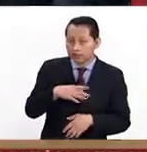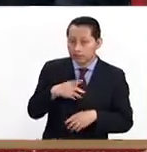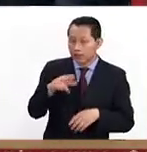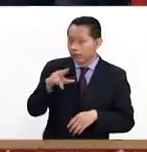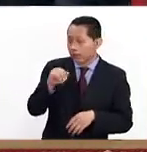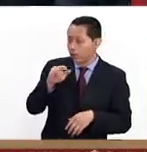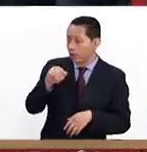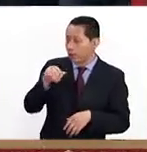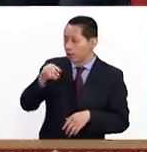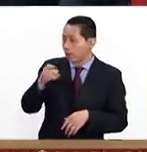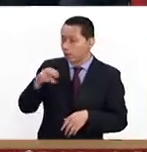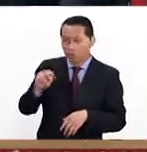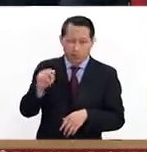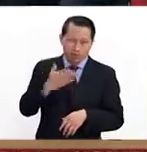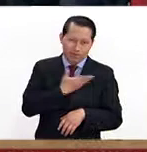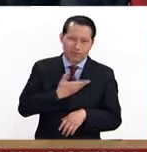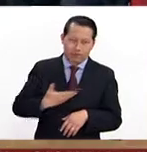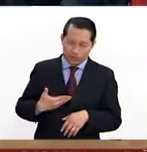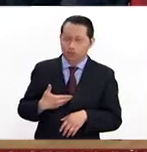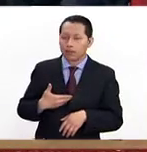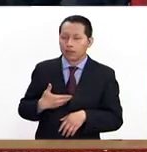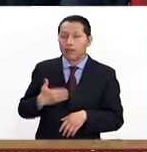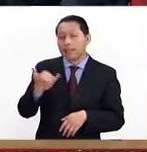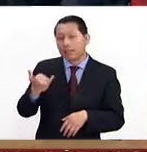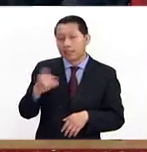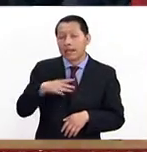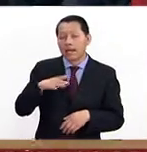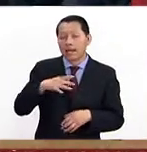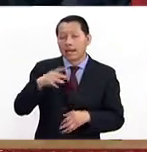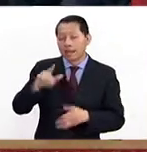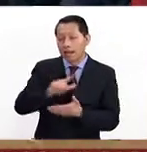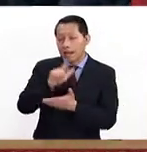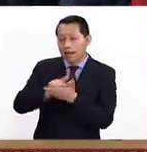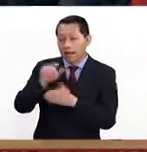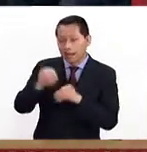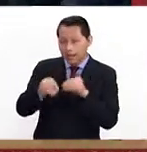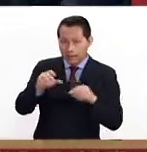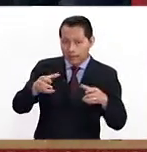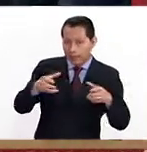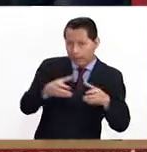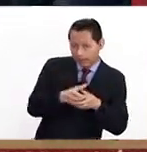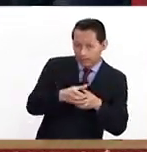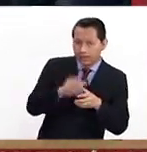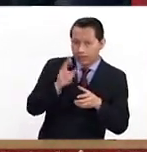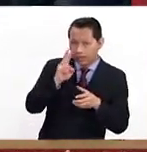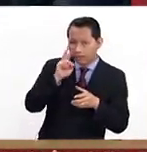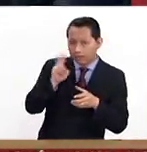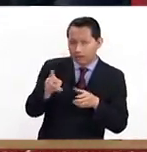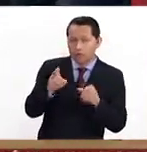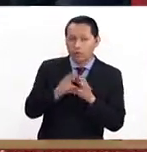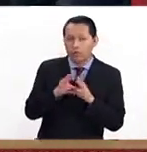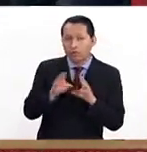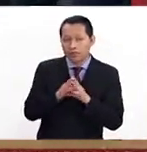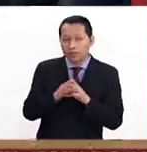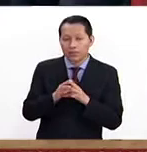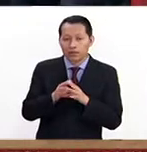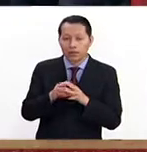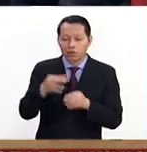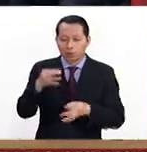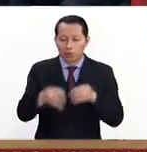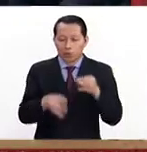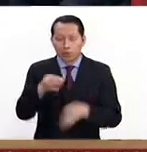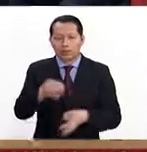Nicolás Maduro, y el legislativo, que es la oposición, ya vimos que el poder judicial